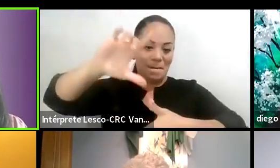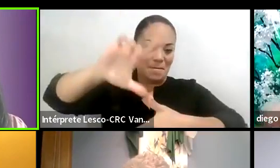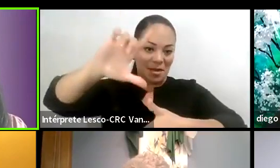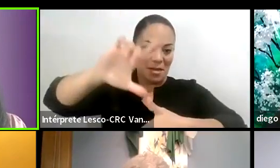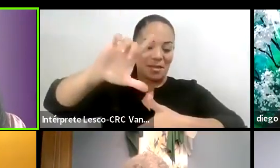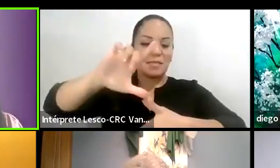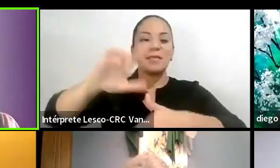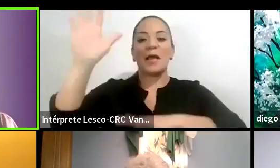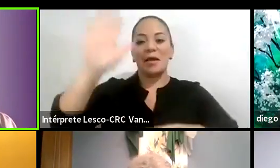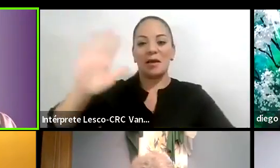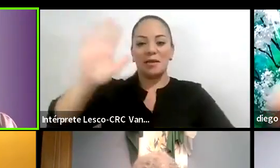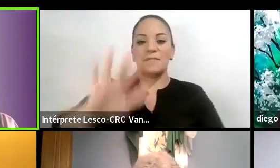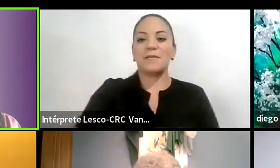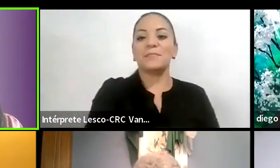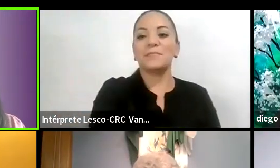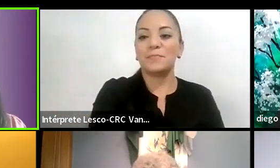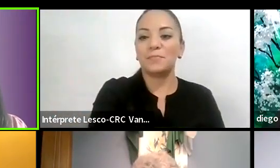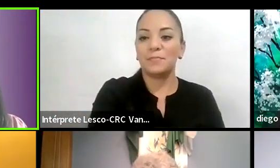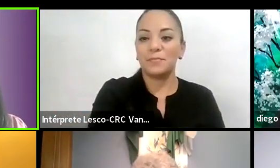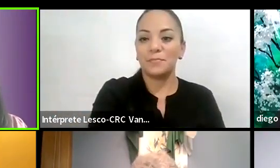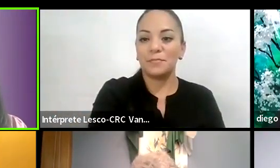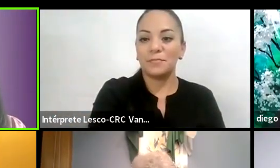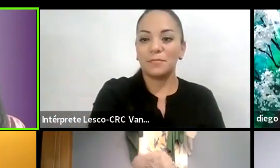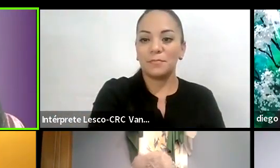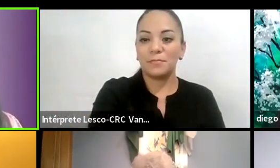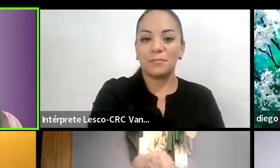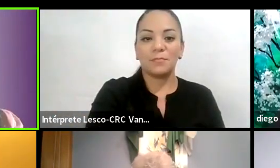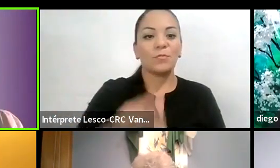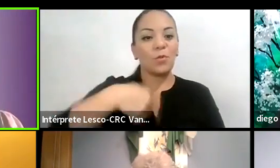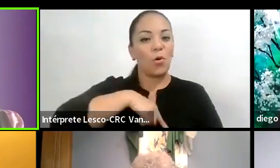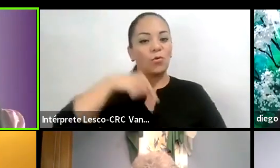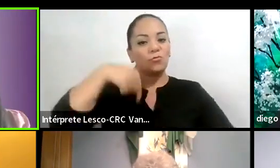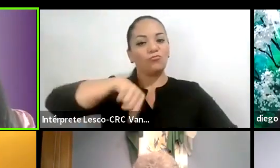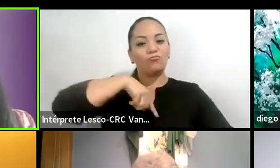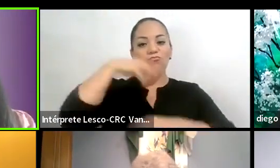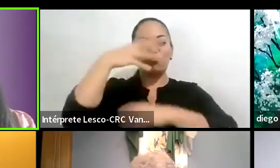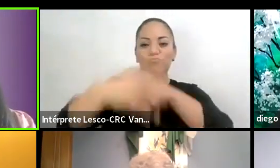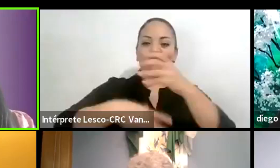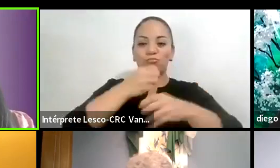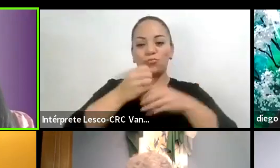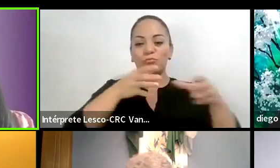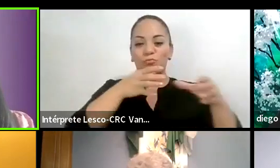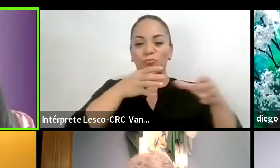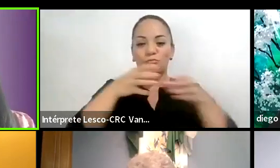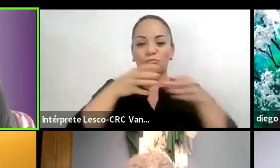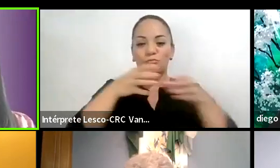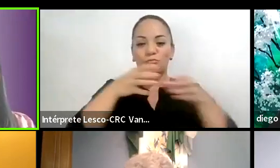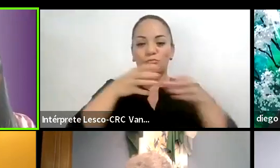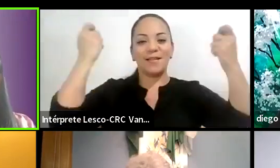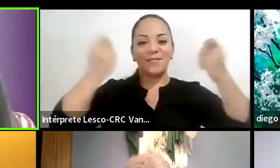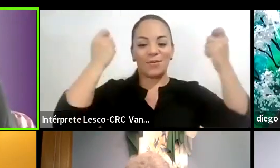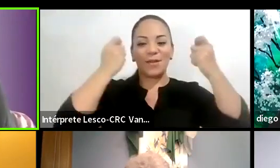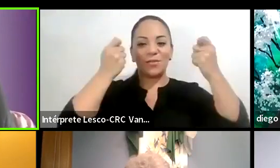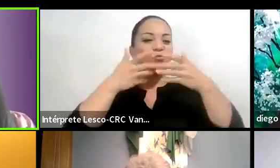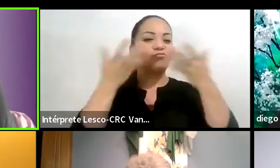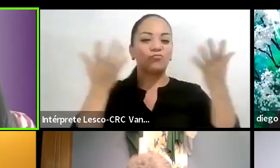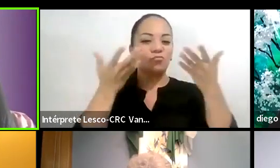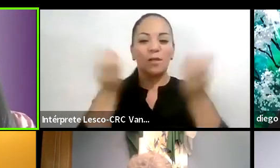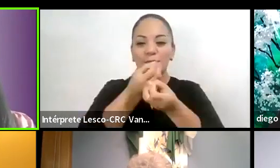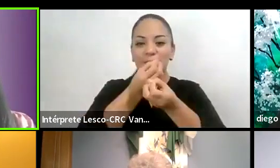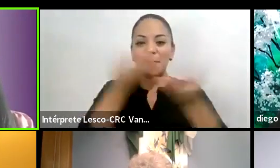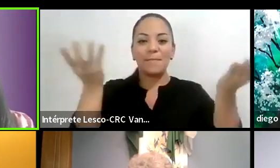Caribe. El día de hoy estamos de manteles largos, estamos celebrando el lanzamiento de